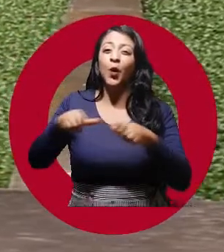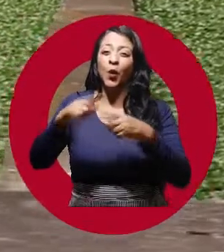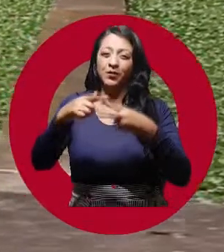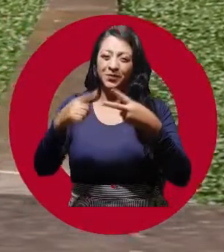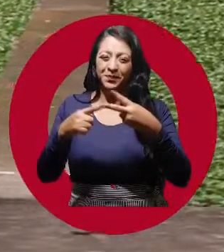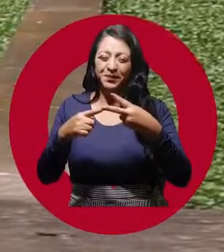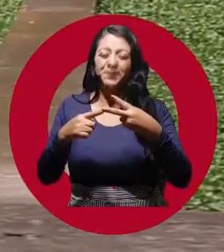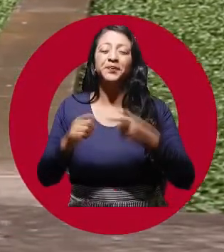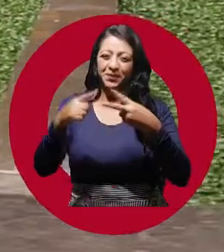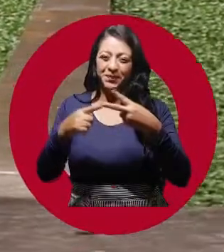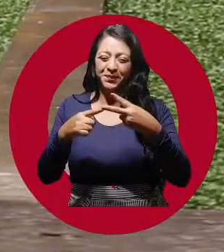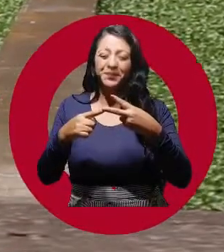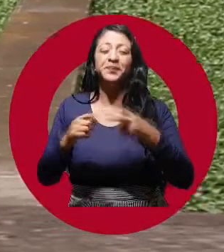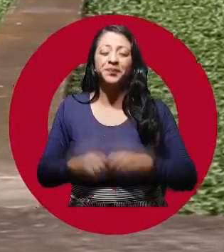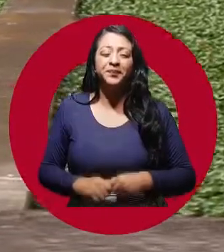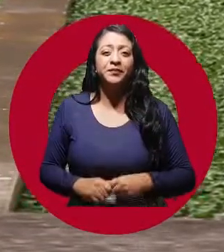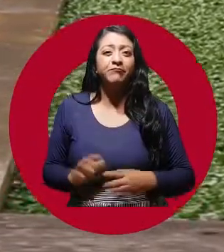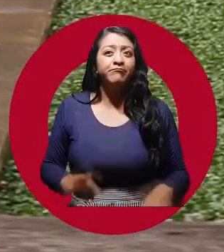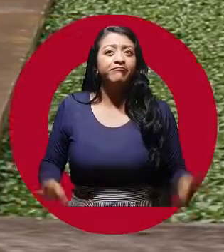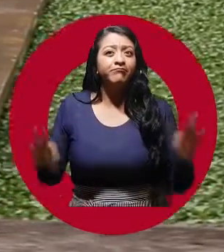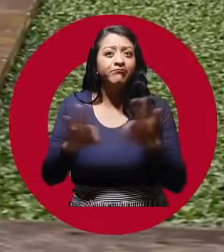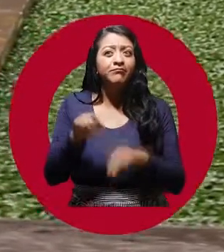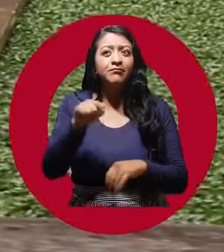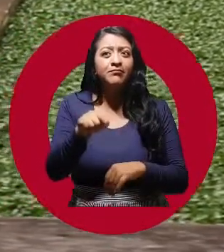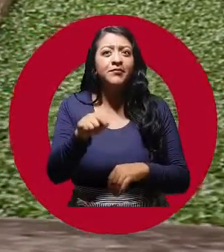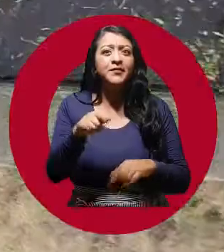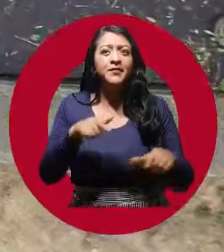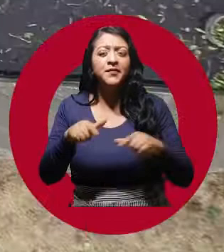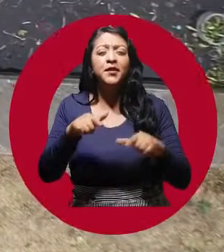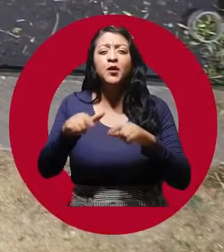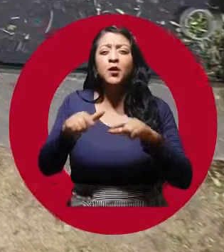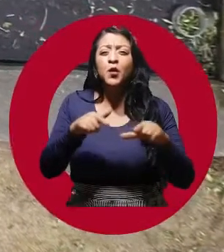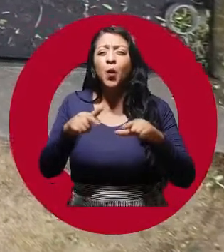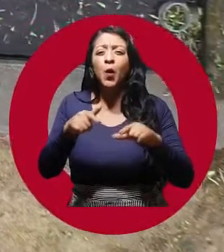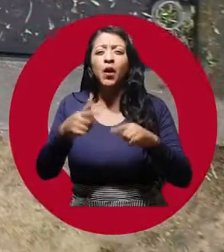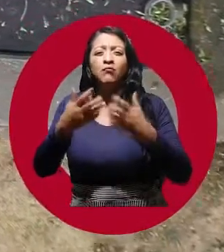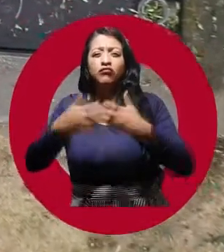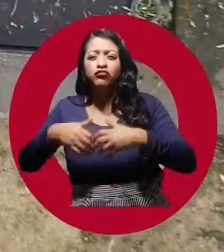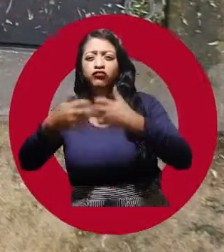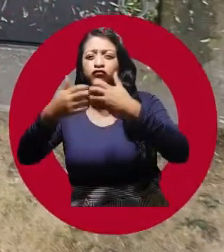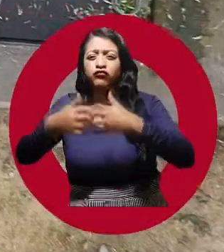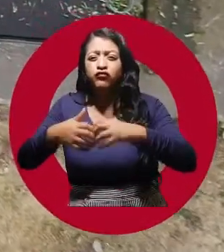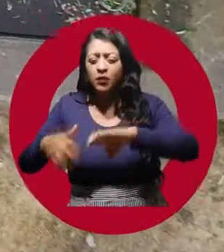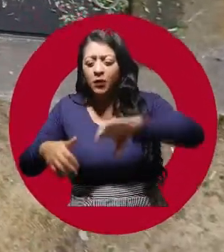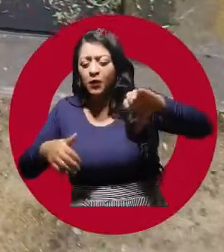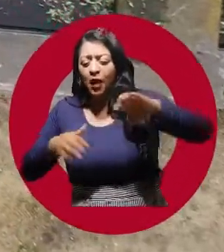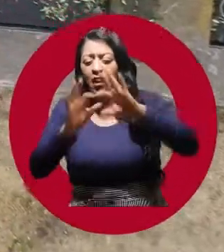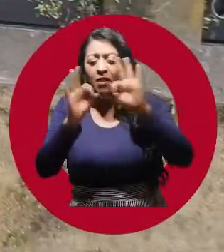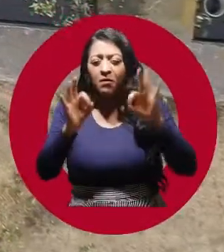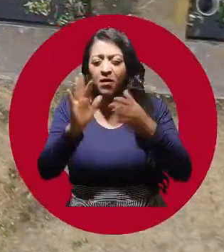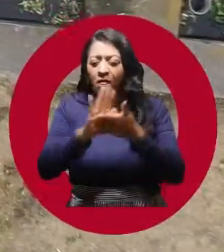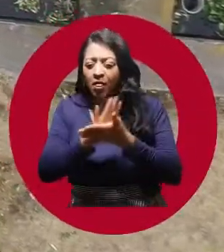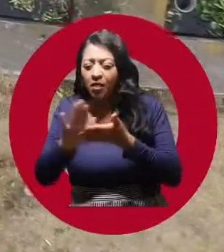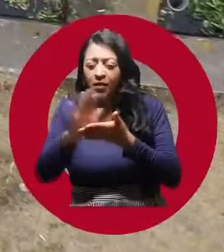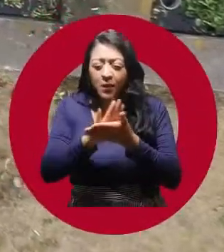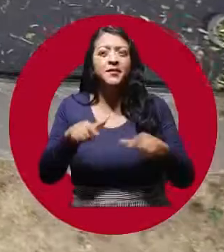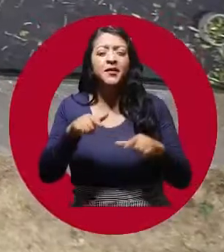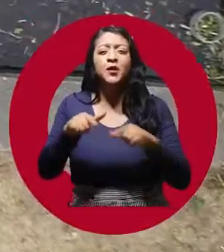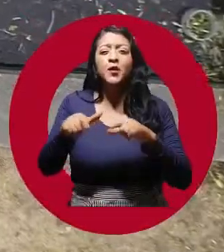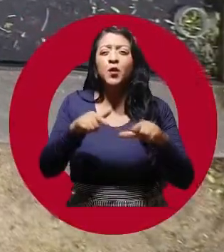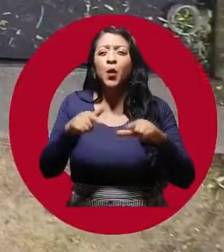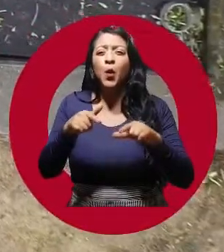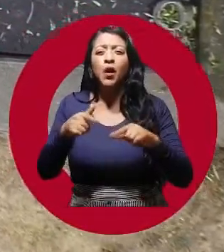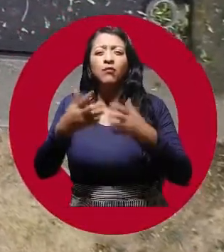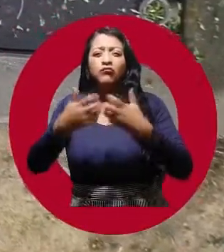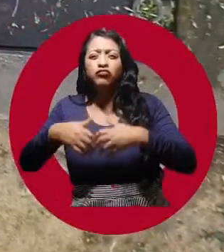en las plantas de tratamiento de aguas residuales de González Suárez y Eugenio Espejo, en las cuales complementariamente se realiza la cosecha de biomasa,